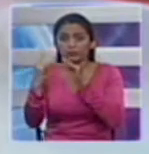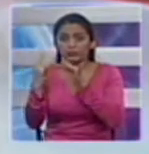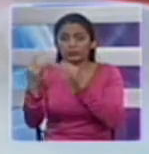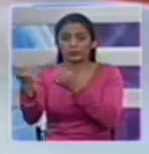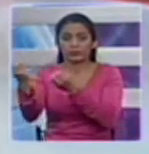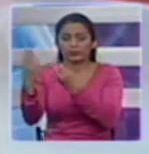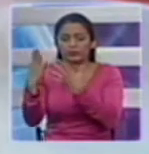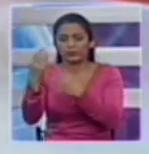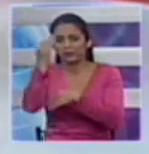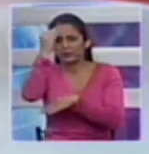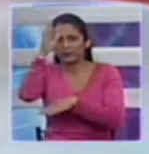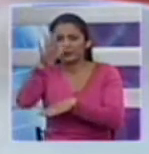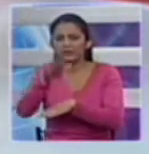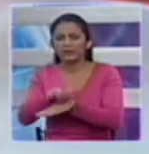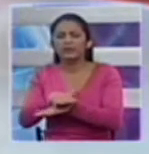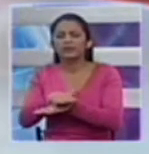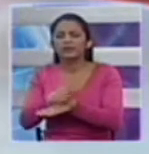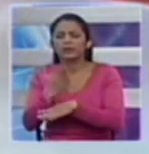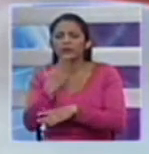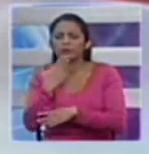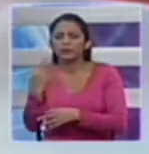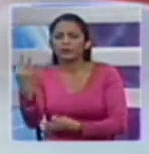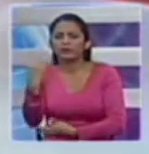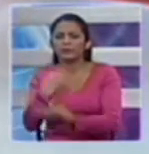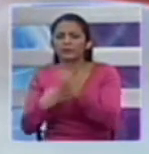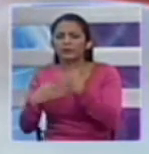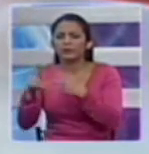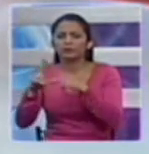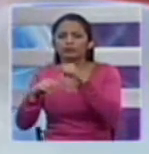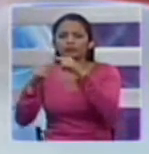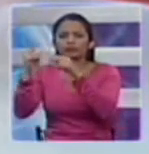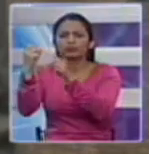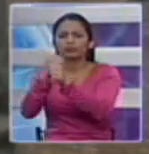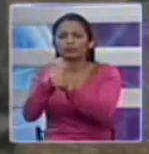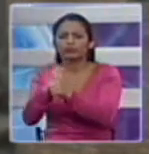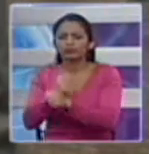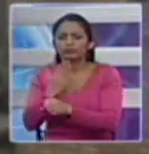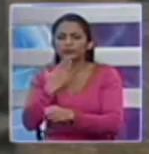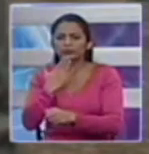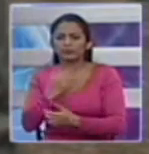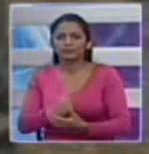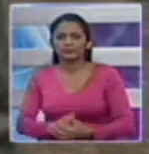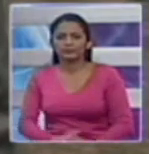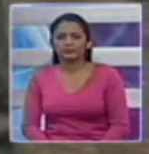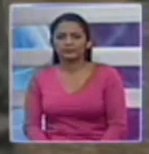informa. Buenas tardes, Hernán. ¿Cuál es el avance de estos trabajos?